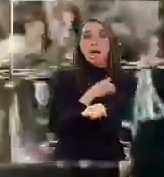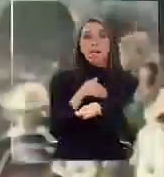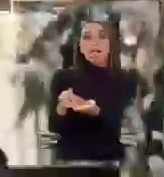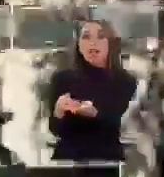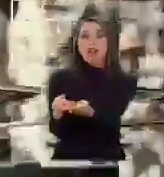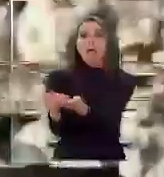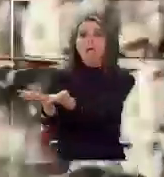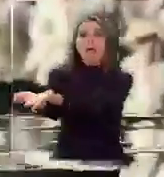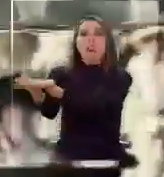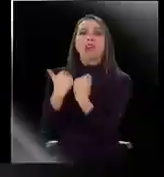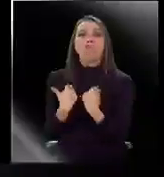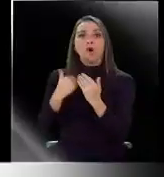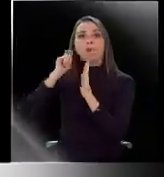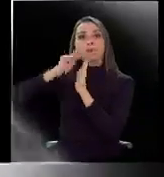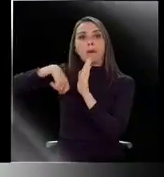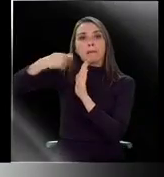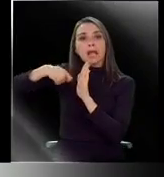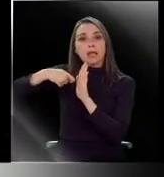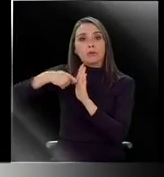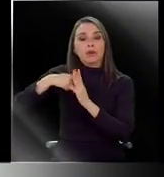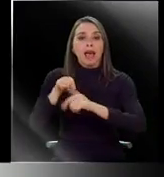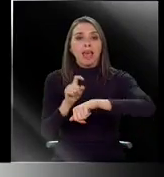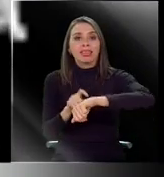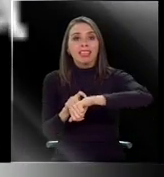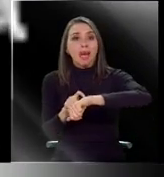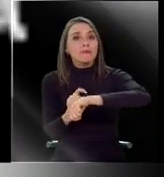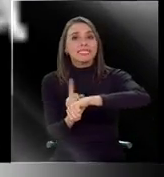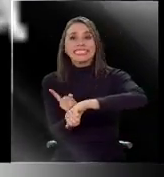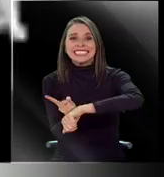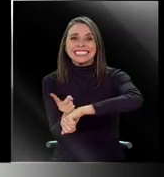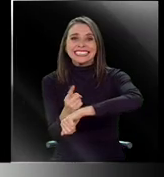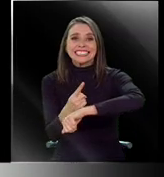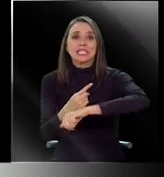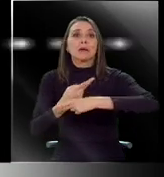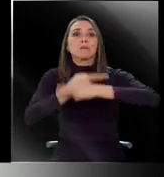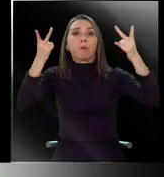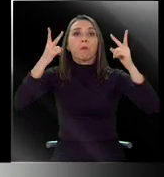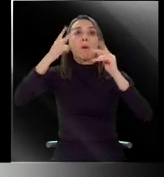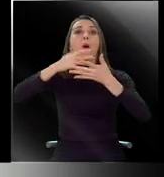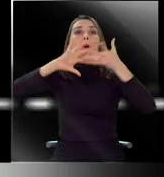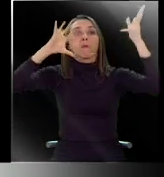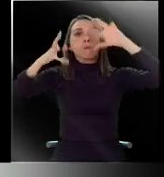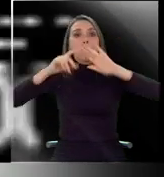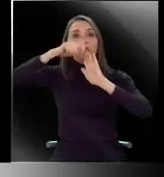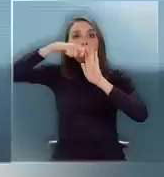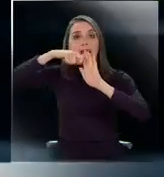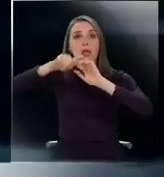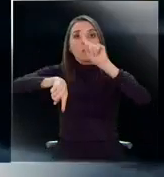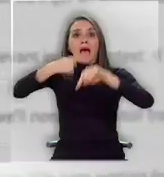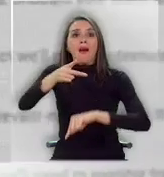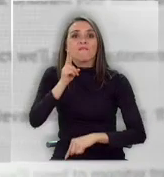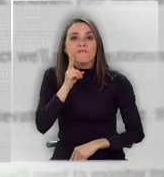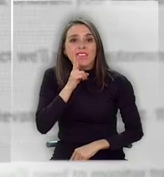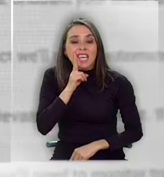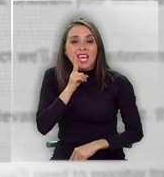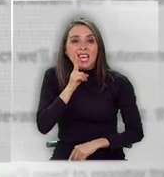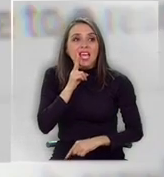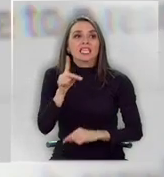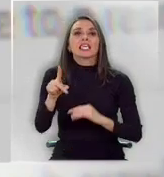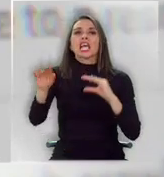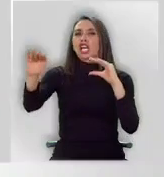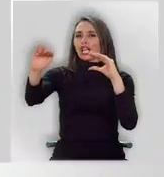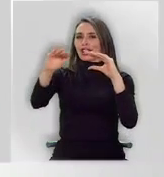quiere recuperar la película. Y tiempo no le sobra. El estreno mundial es el próximo viernes. Llegó como un